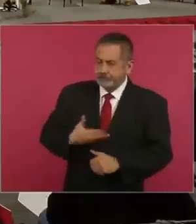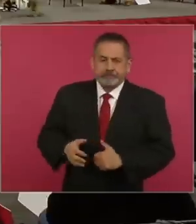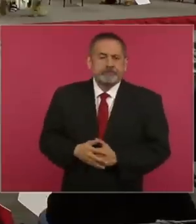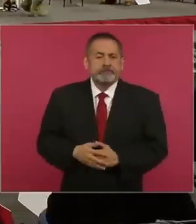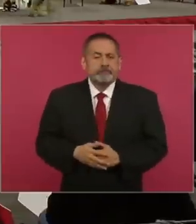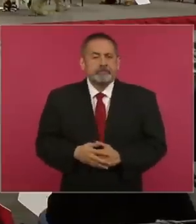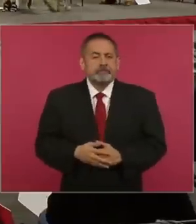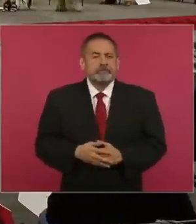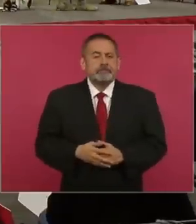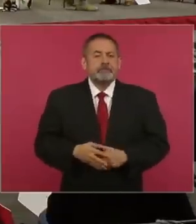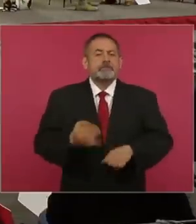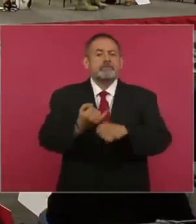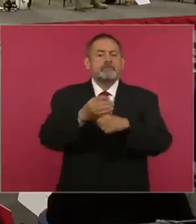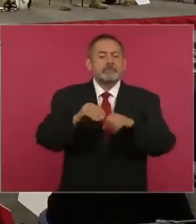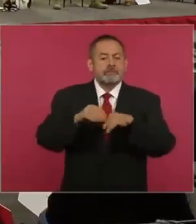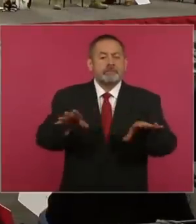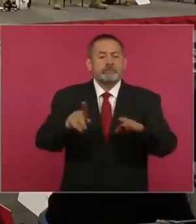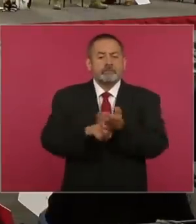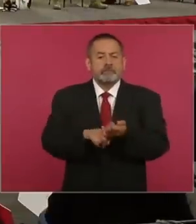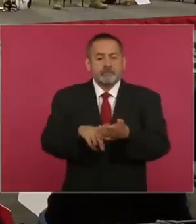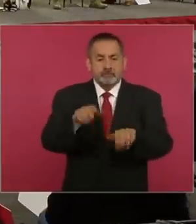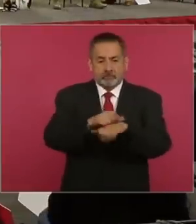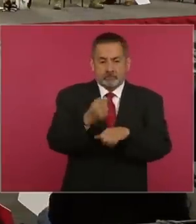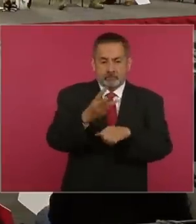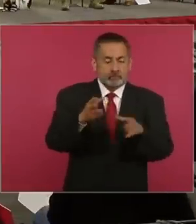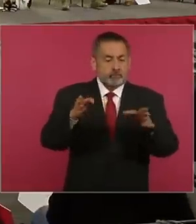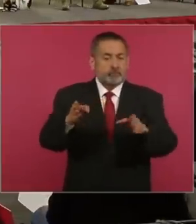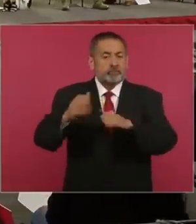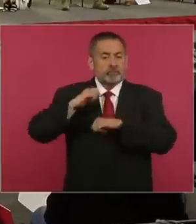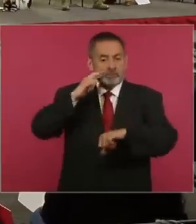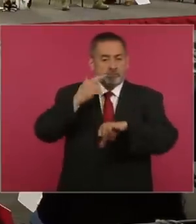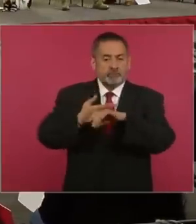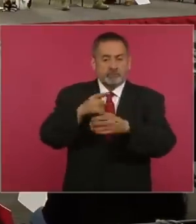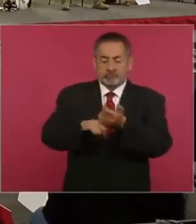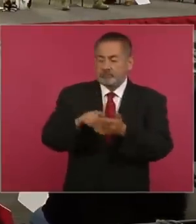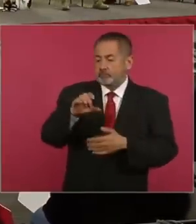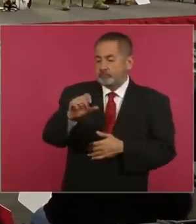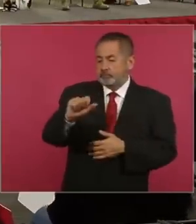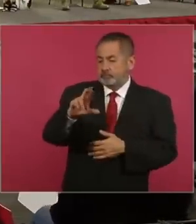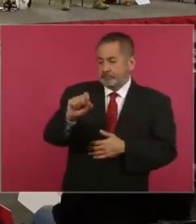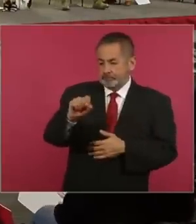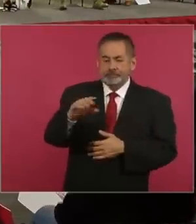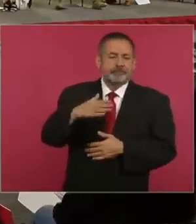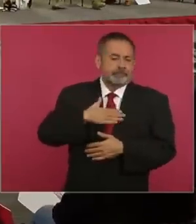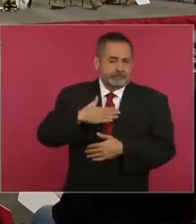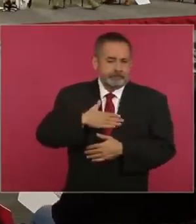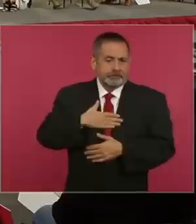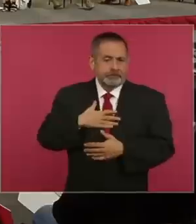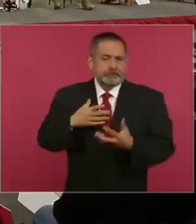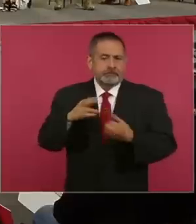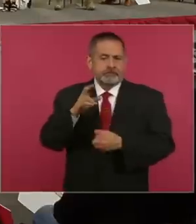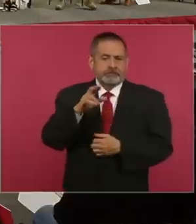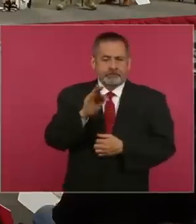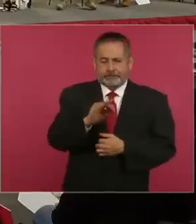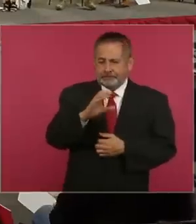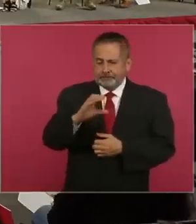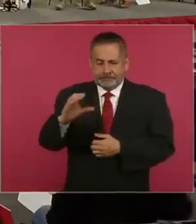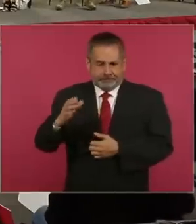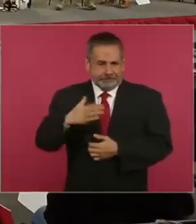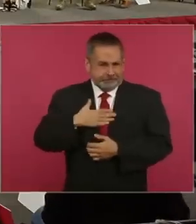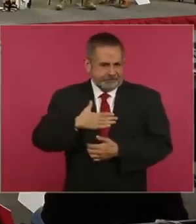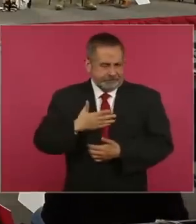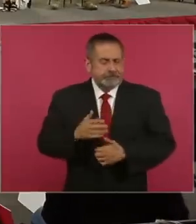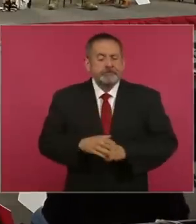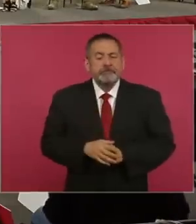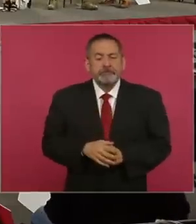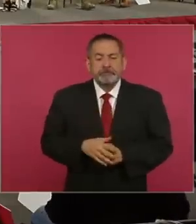Informo el avance del tramo 2 a cargo de Carso Infraestructura y Construcción y FCC Construcción Como